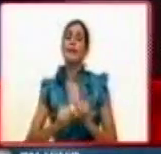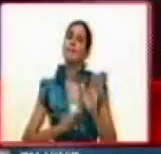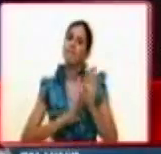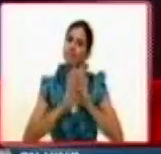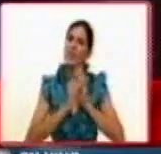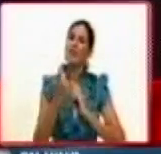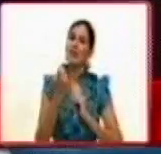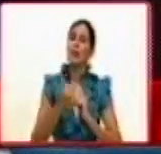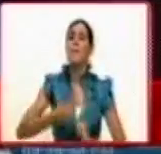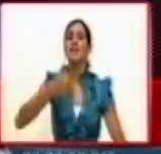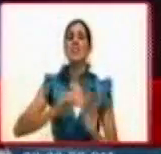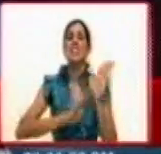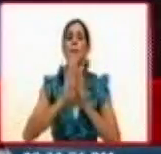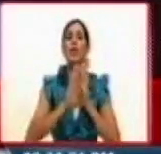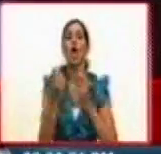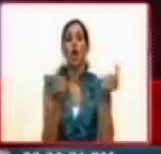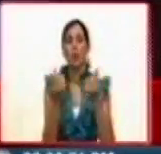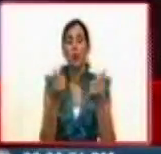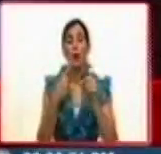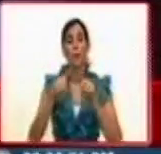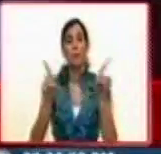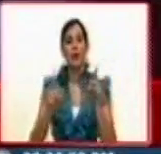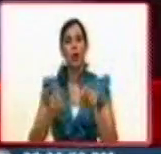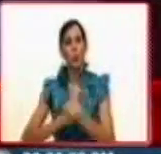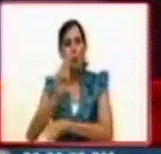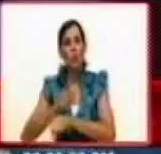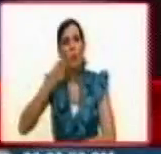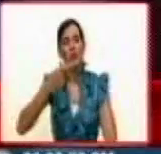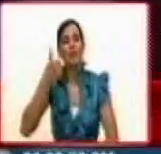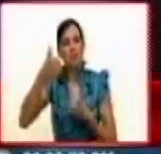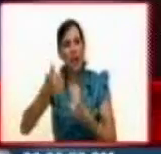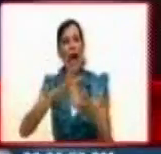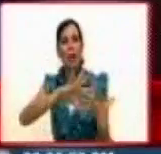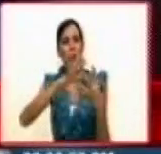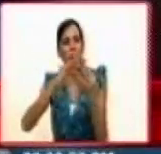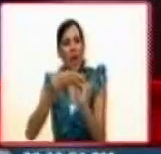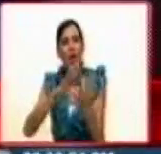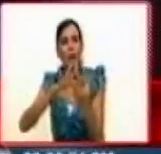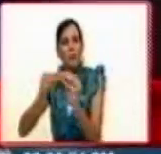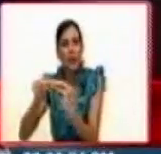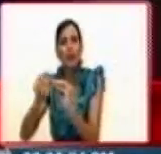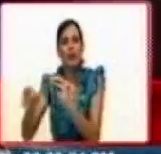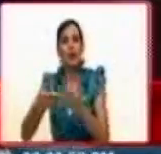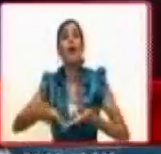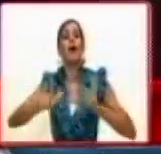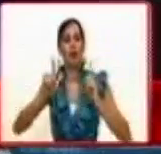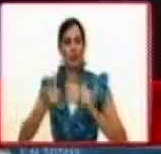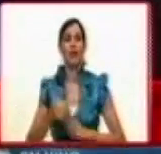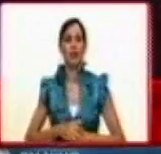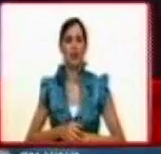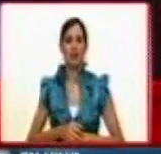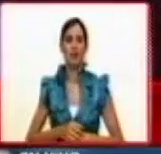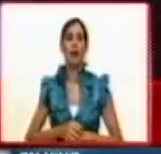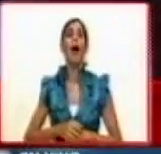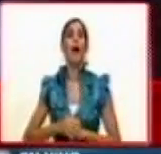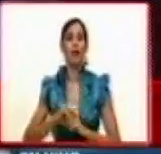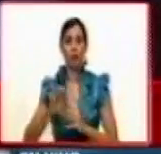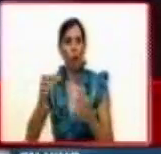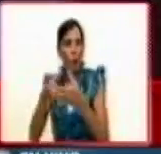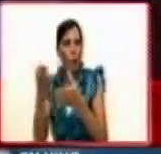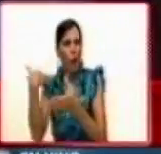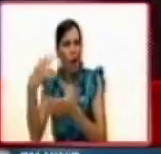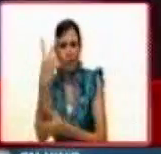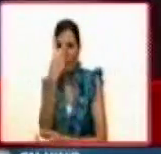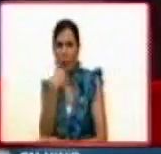buscamos. La aplicación de políticas adecuadas han permitido sacar de la pobreza